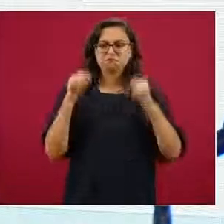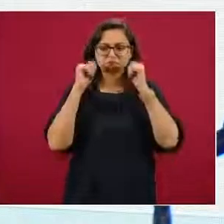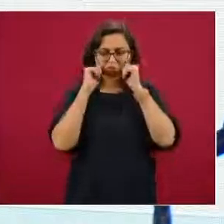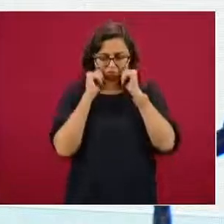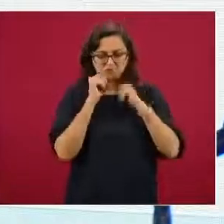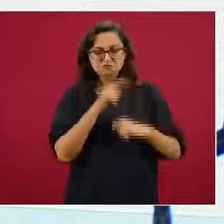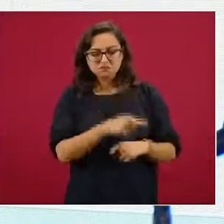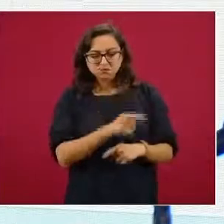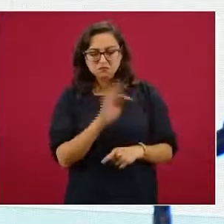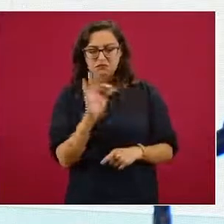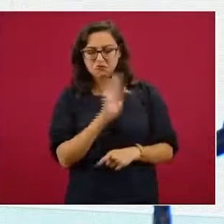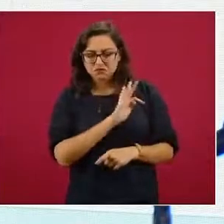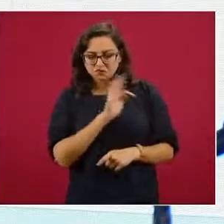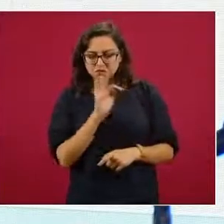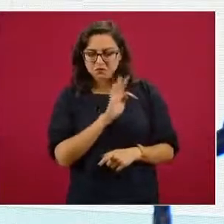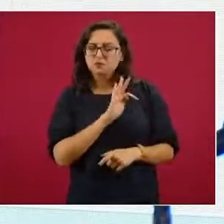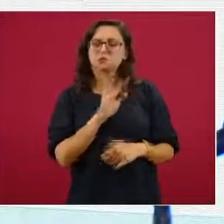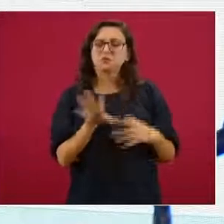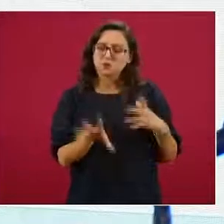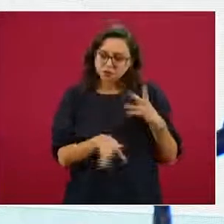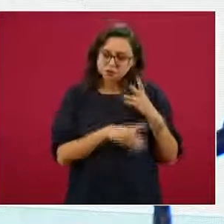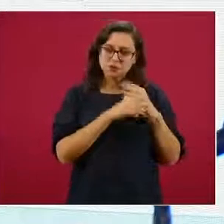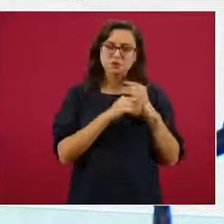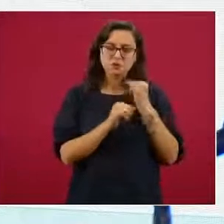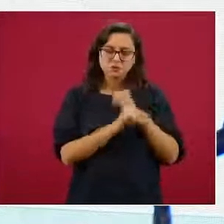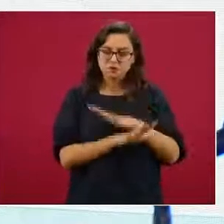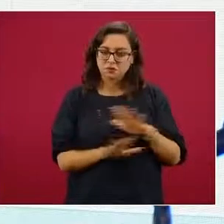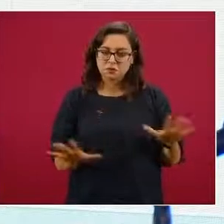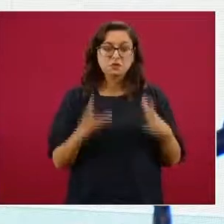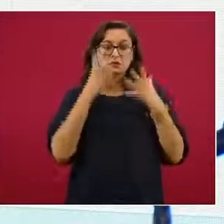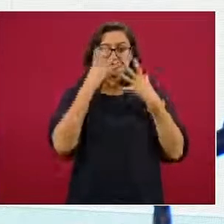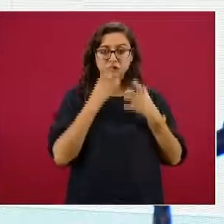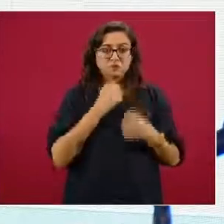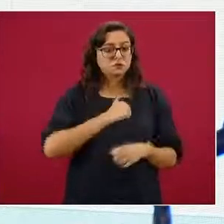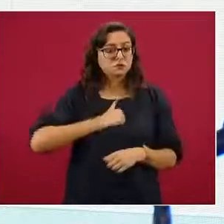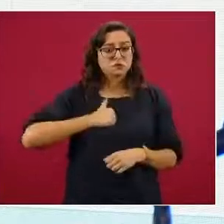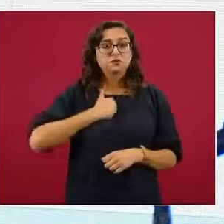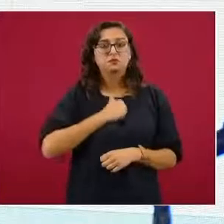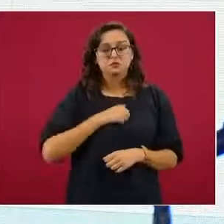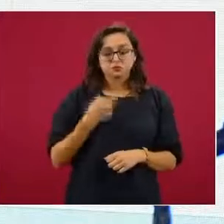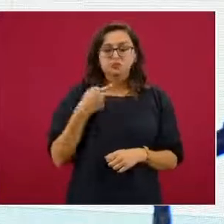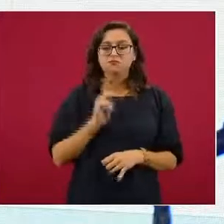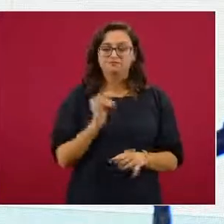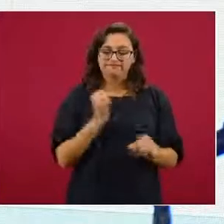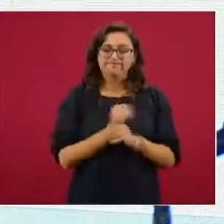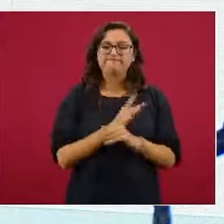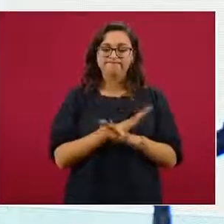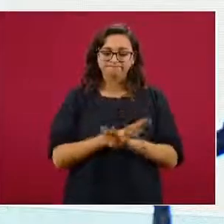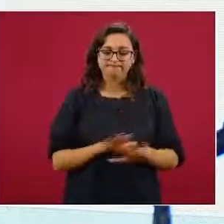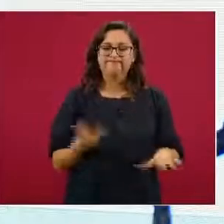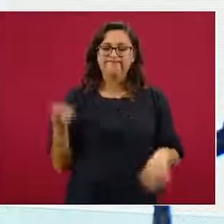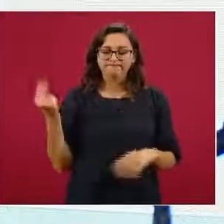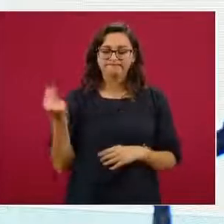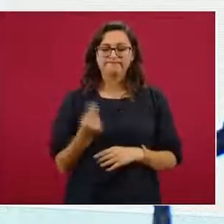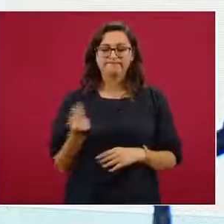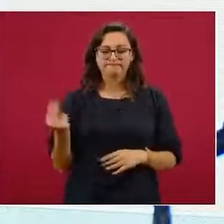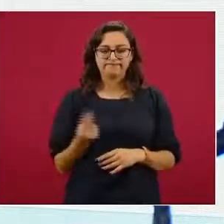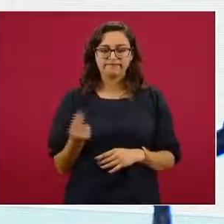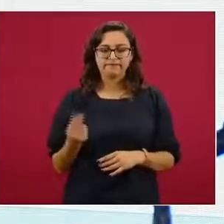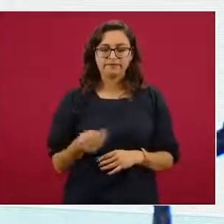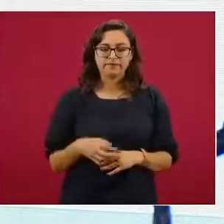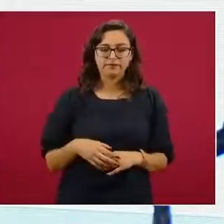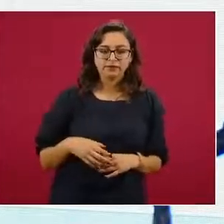son informativas. Son tristes, son muy lamentables, todas y cada una de ellas, pero son informativas para los propósitos de la salud